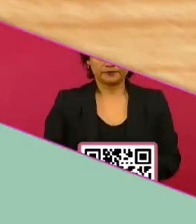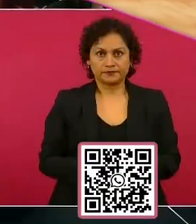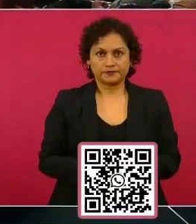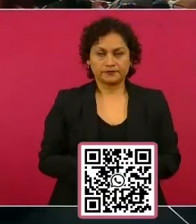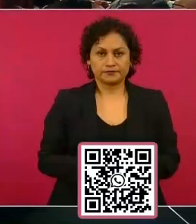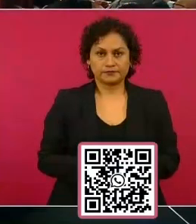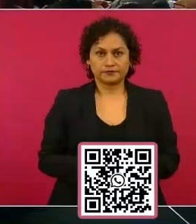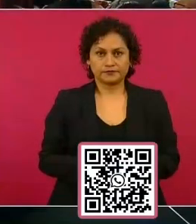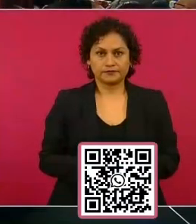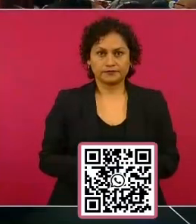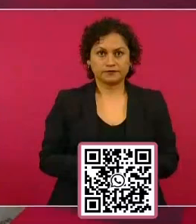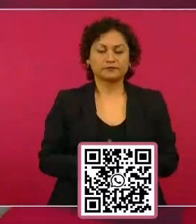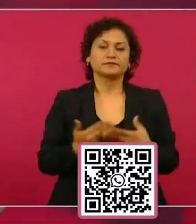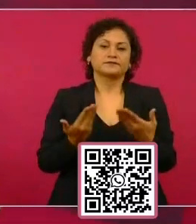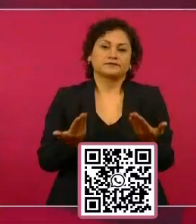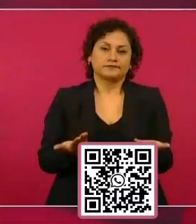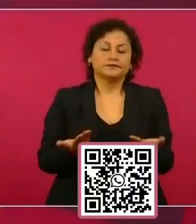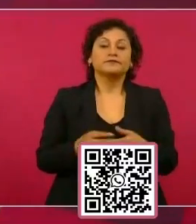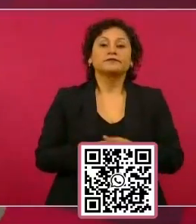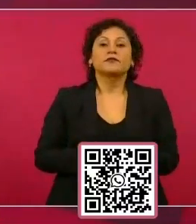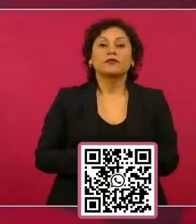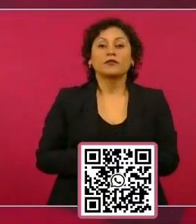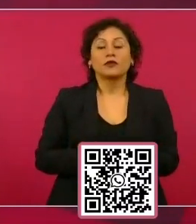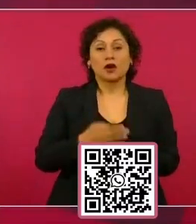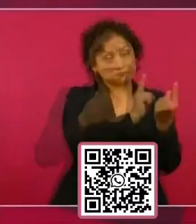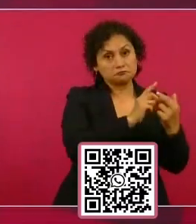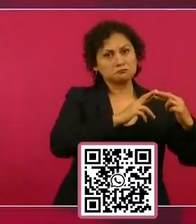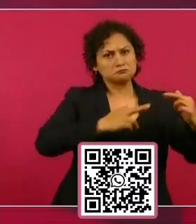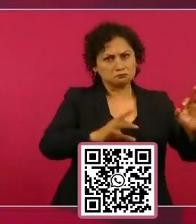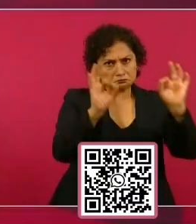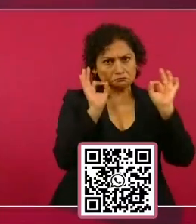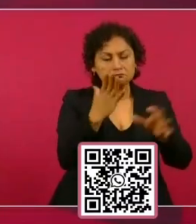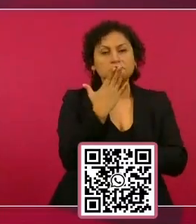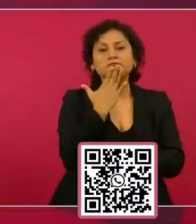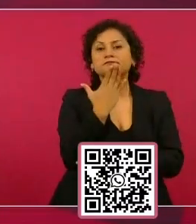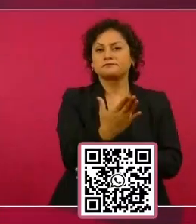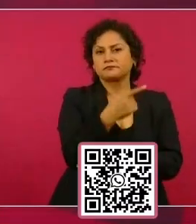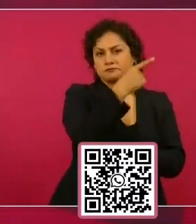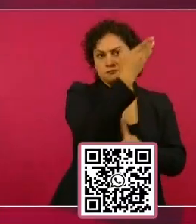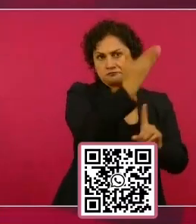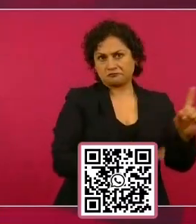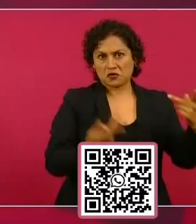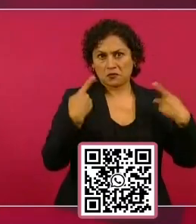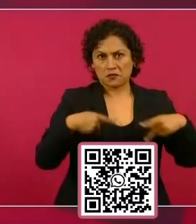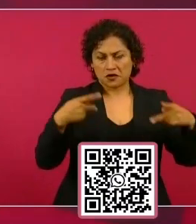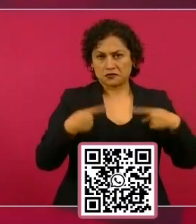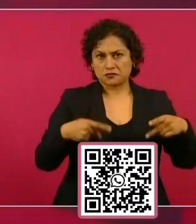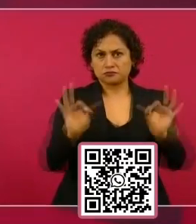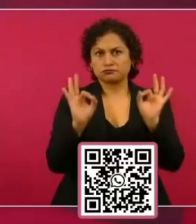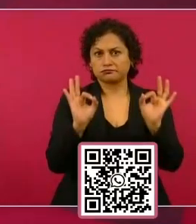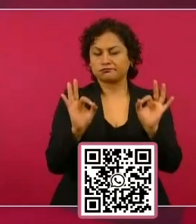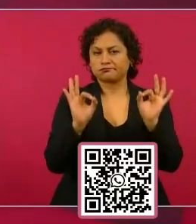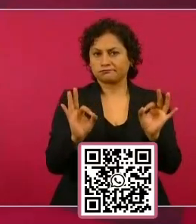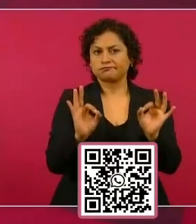La relación con el gobierno del presidente Biden es muy buena. Él es una persona, siempre lo he dicho, respetuosa